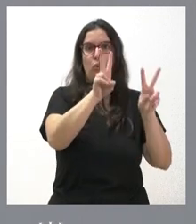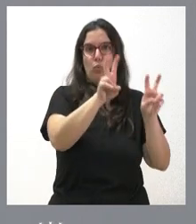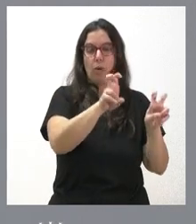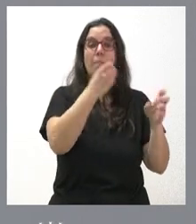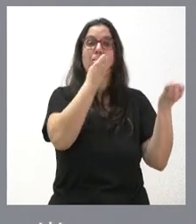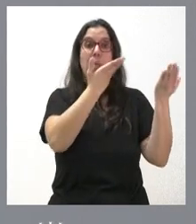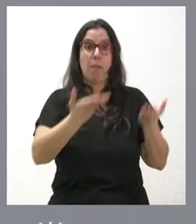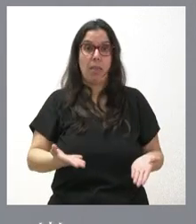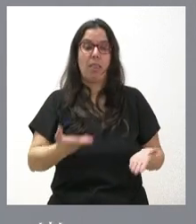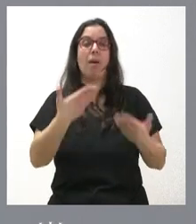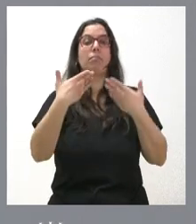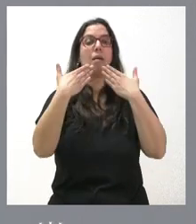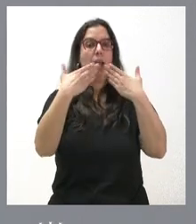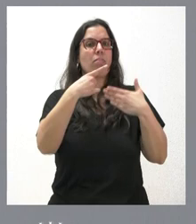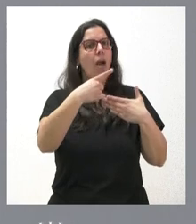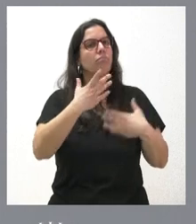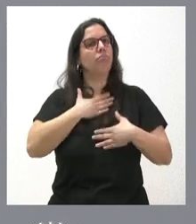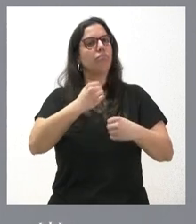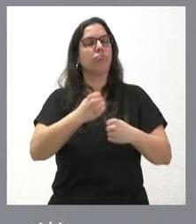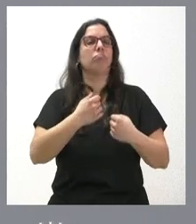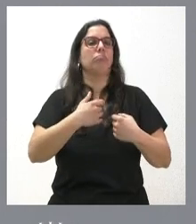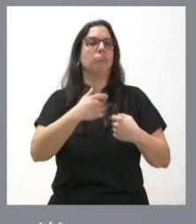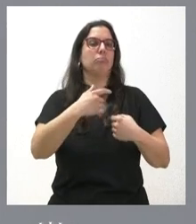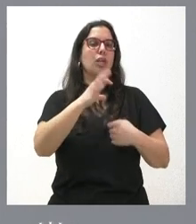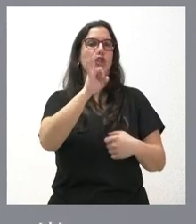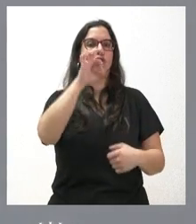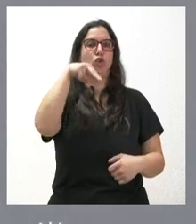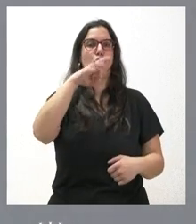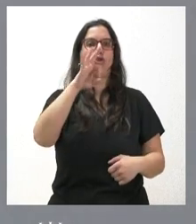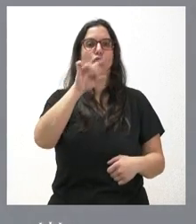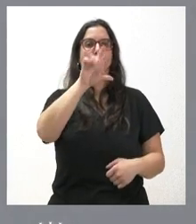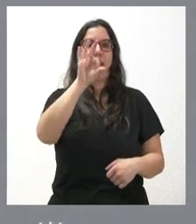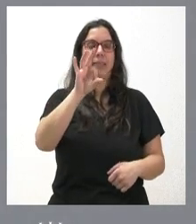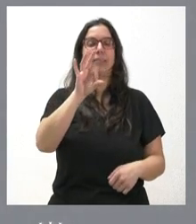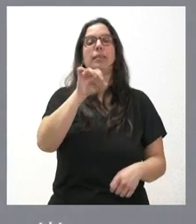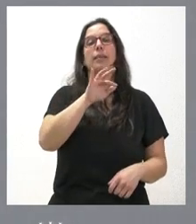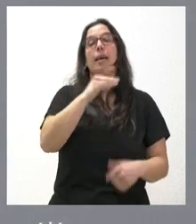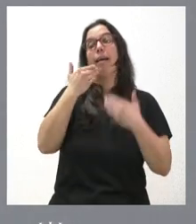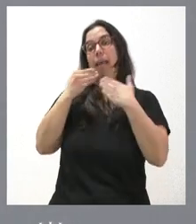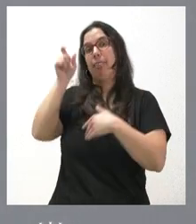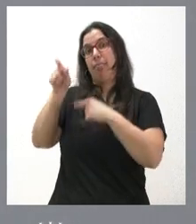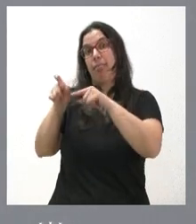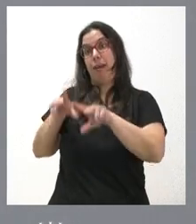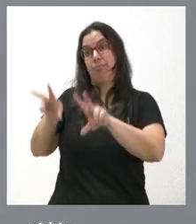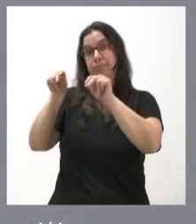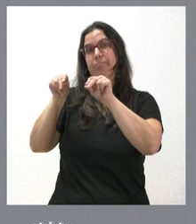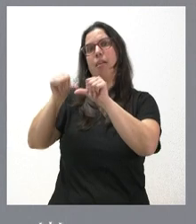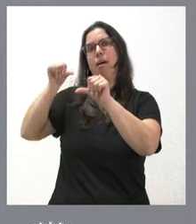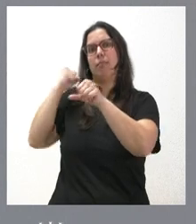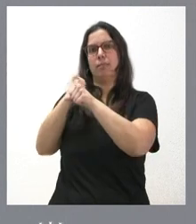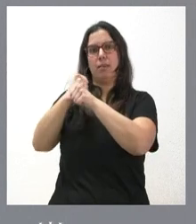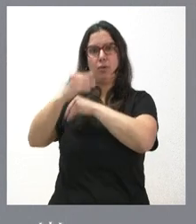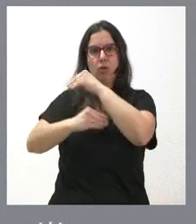bienvenida y agradecemos el paso adelante de son sol soles García Rodríguez y agradecemos la tarea desarrollada H el momento por doña Elena